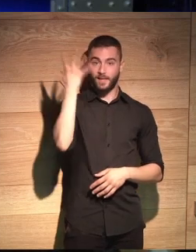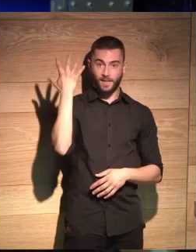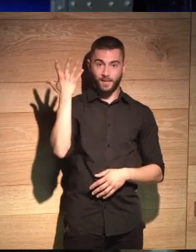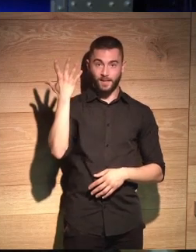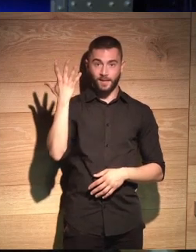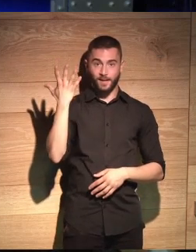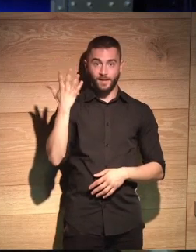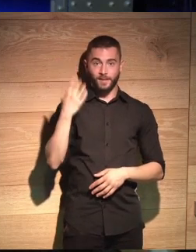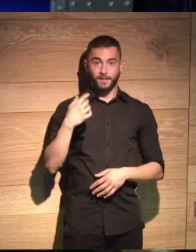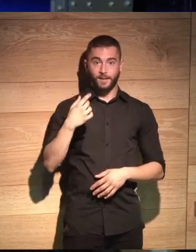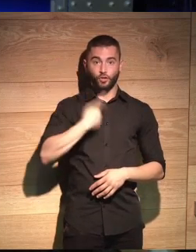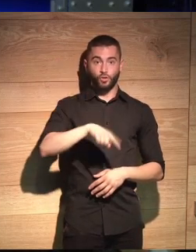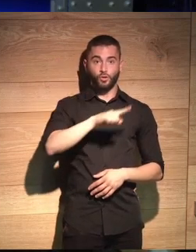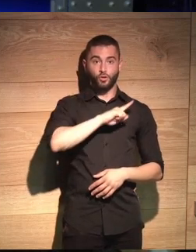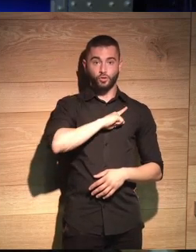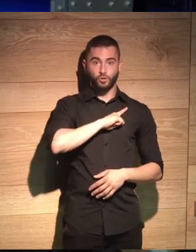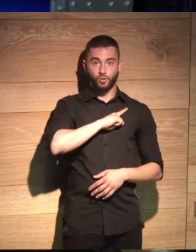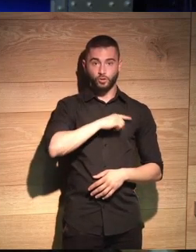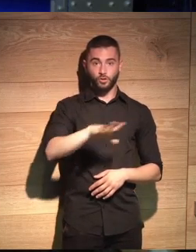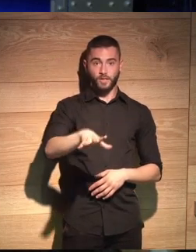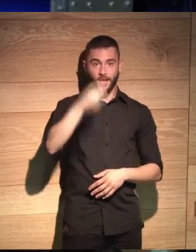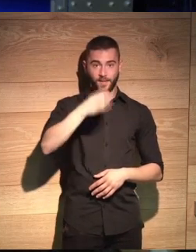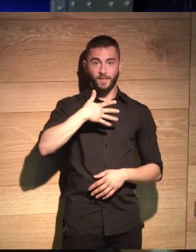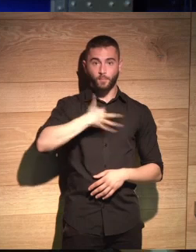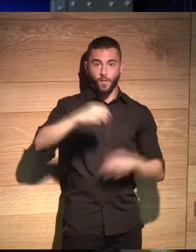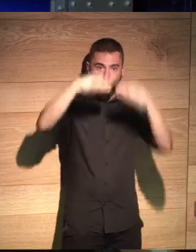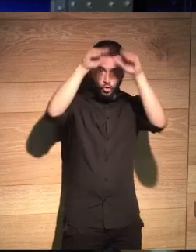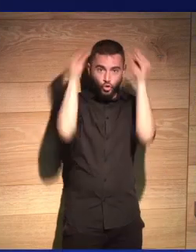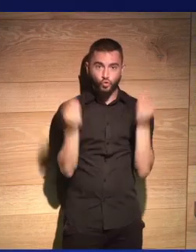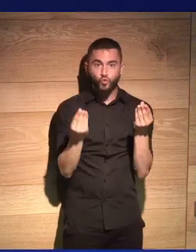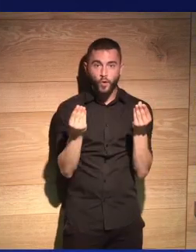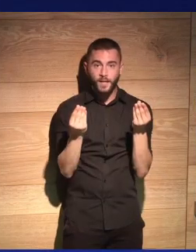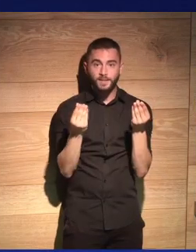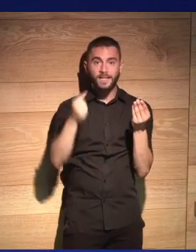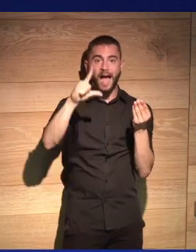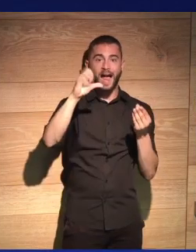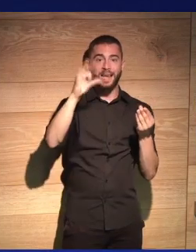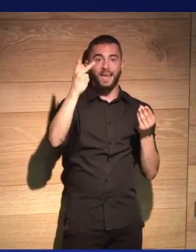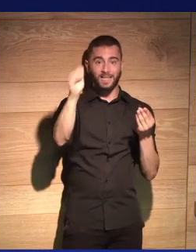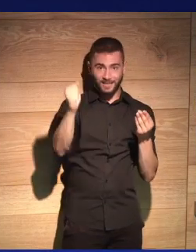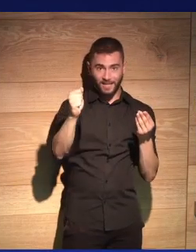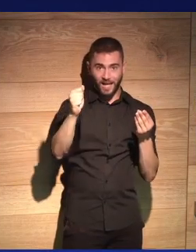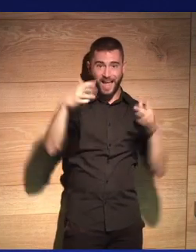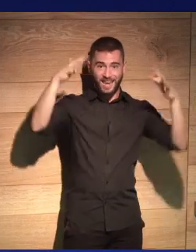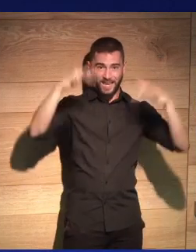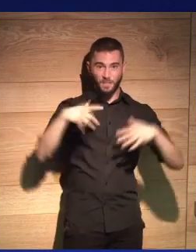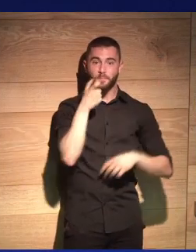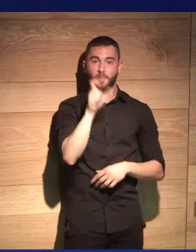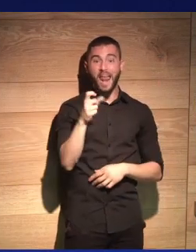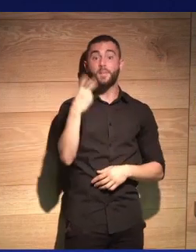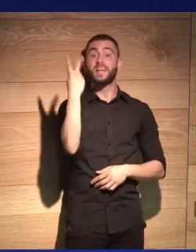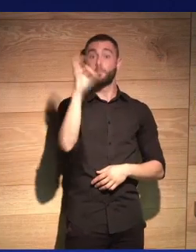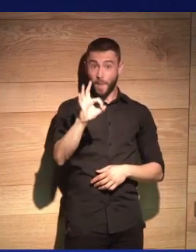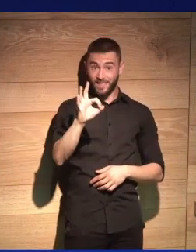entender el hecho de que los inuits en Alaska tengan 20 palabras para decir nieve y nosotros no las